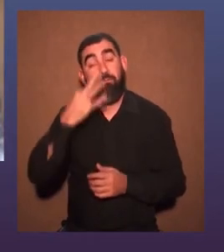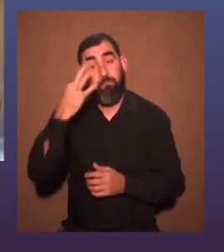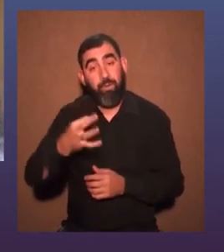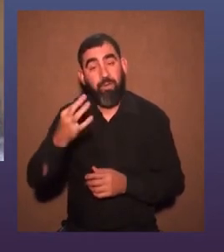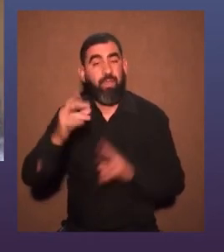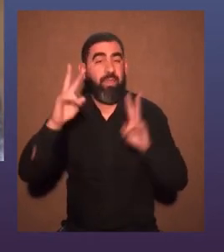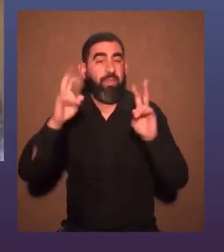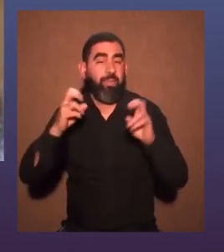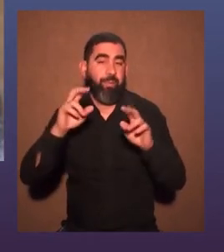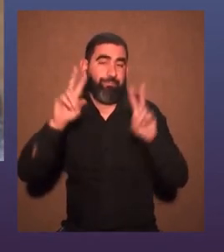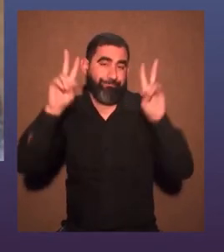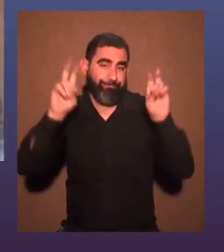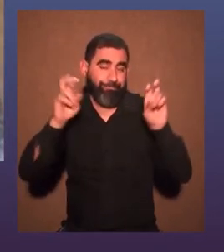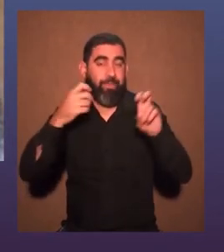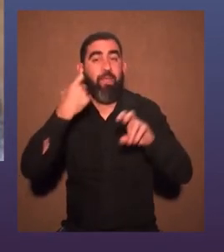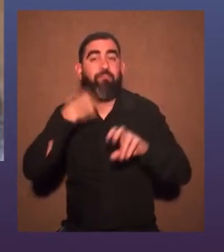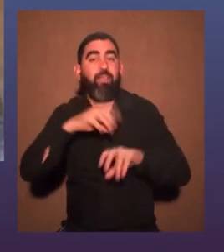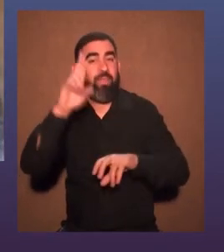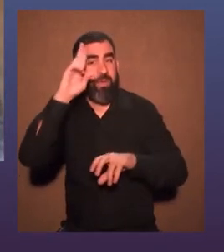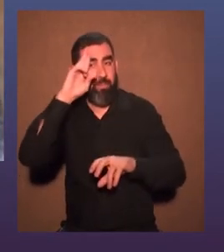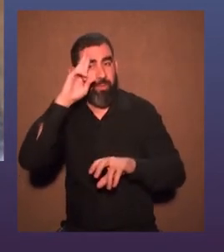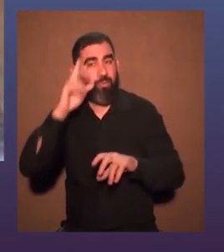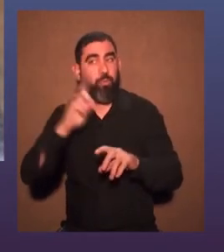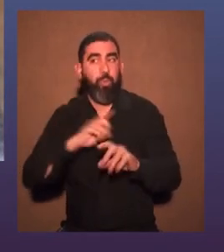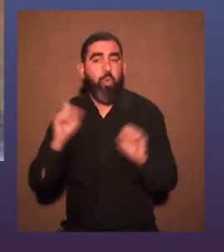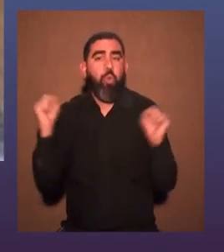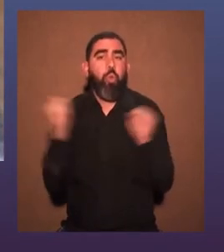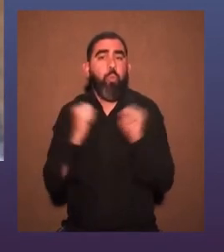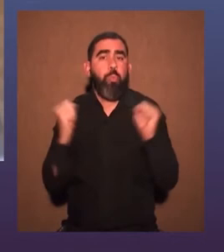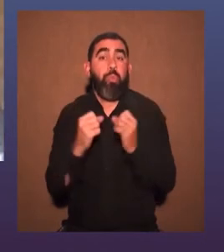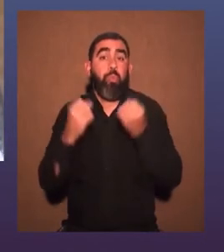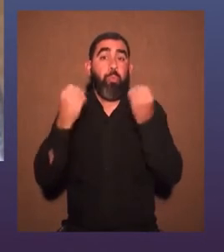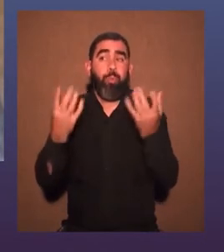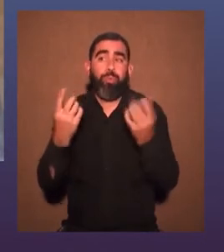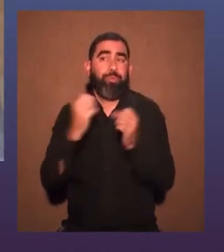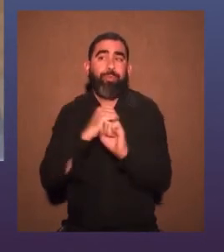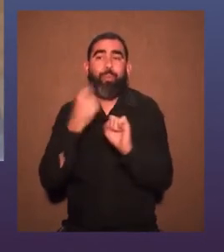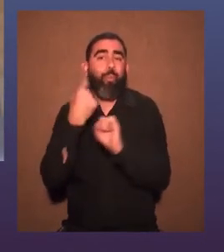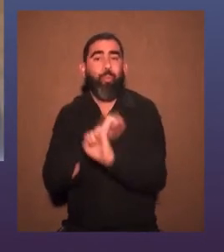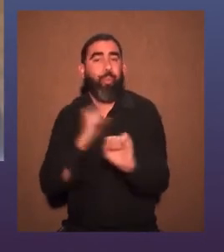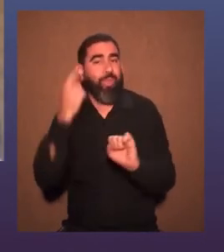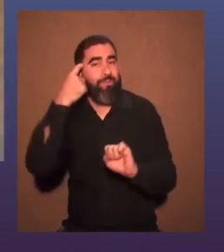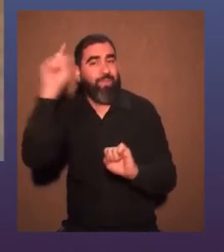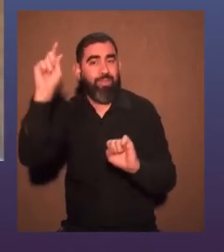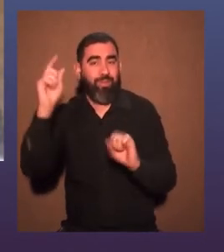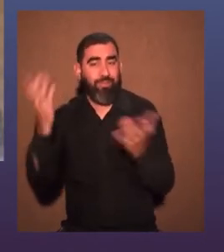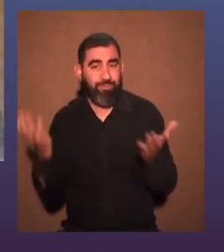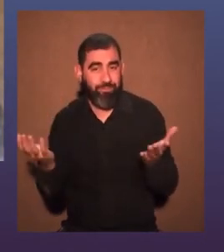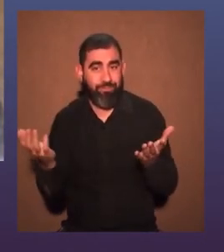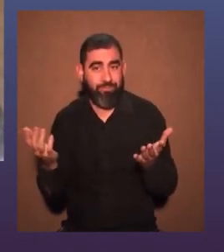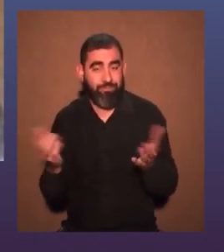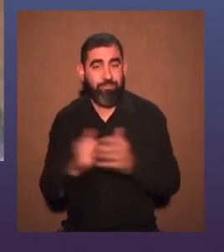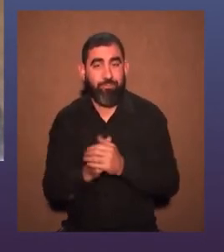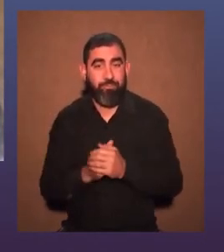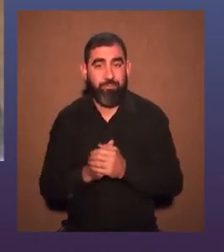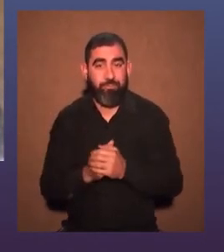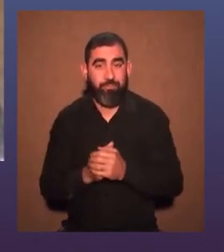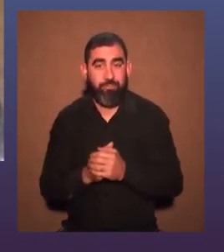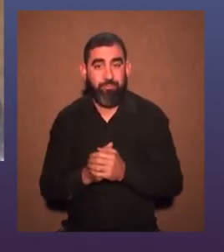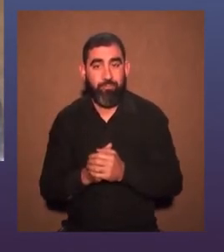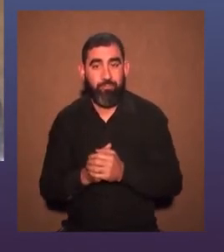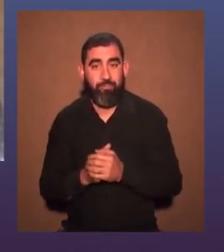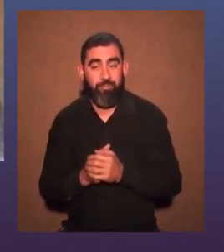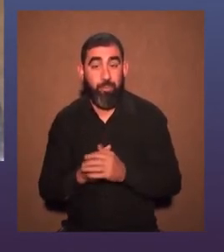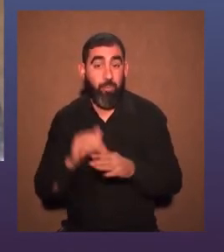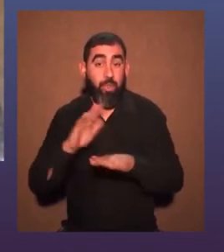de faltarle al respeto, o sea, tenerle menos miedo, ¿no? Porque si no, no se puede crear o es un impedimento, uno deja de ser como